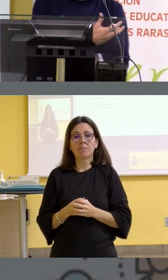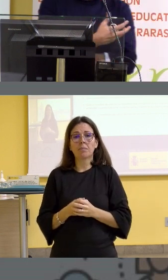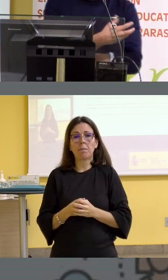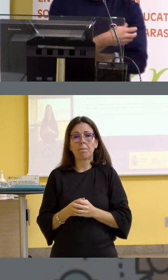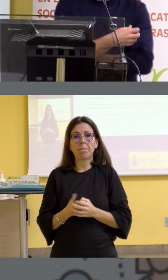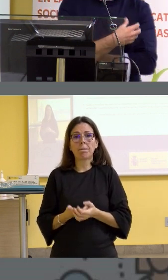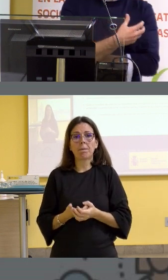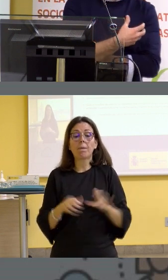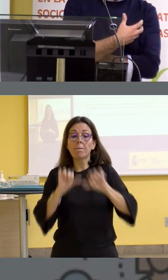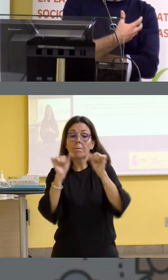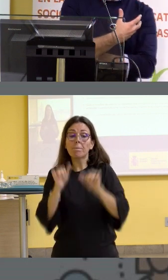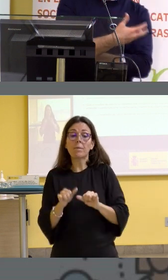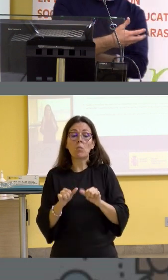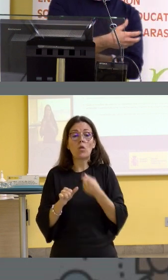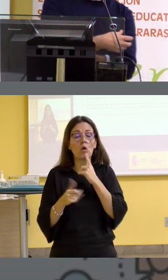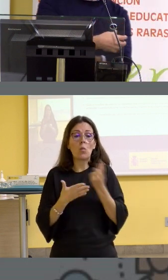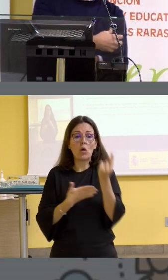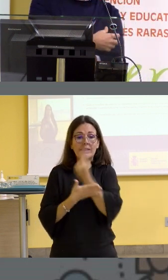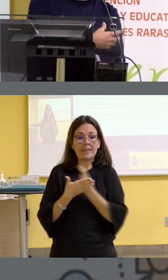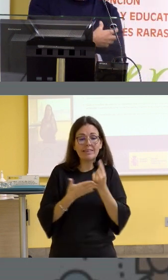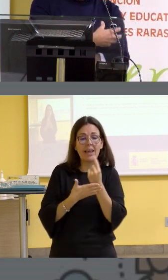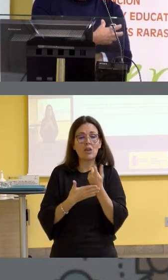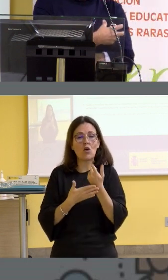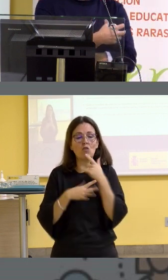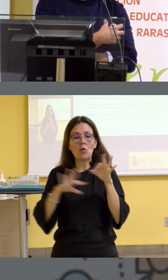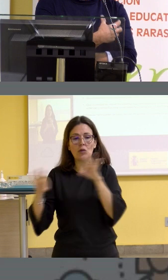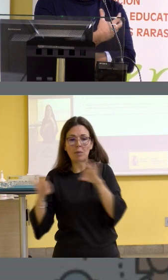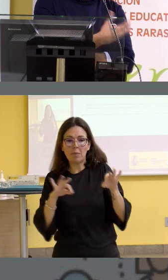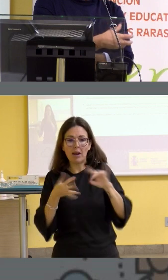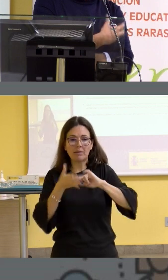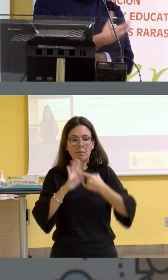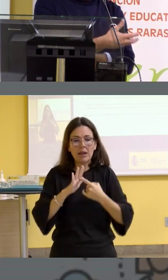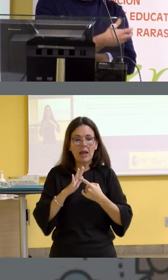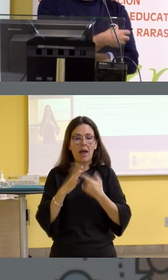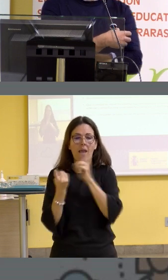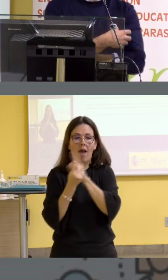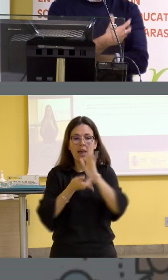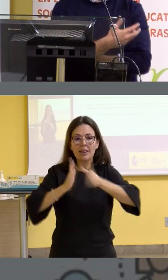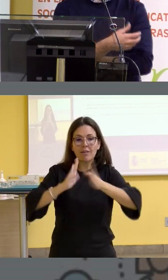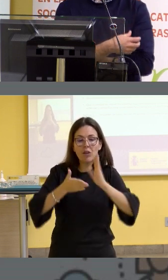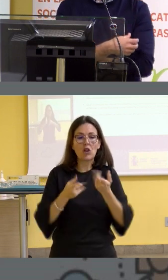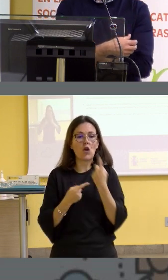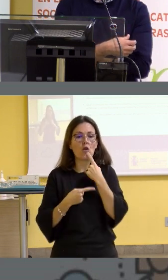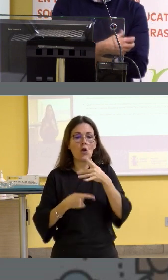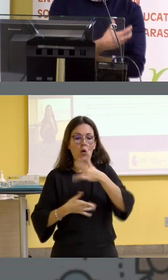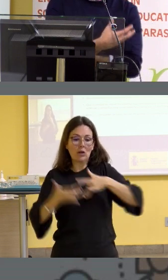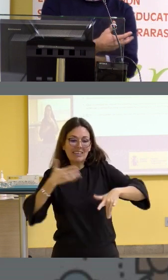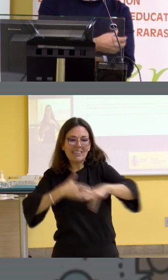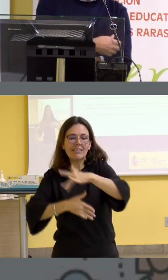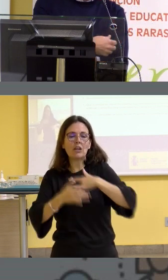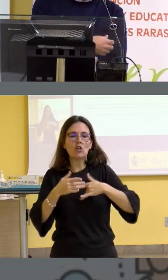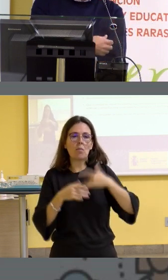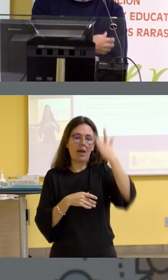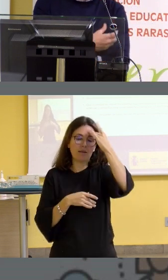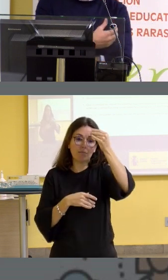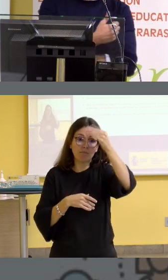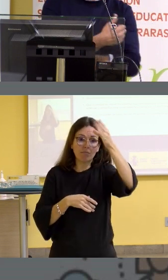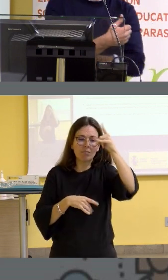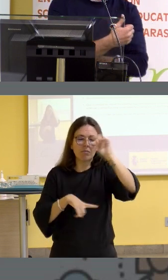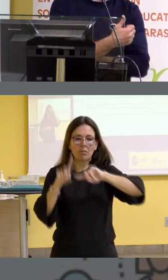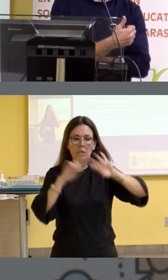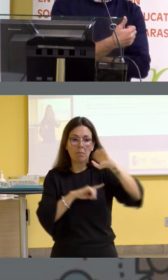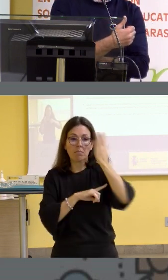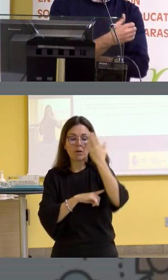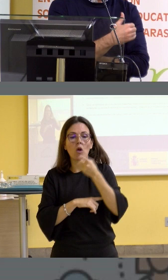El modo en cómo diseñamos intervenciones orientadas al manejo, al tratamiento de los síntomas neurocognitivos en este tipo de patologías no